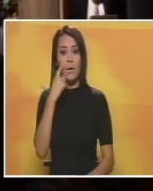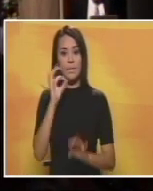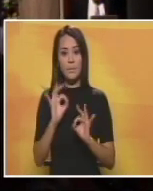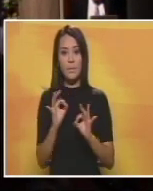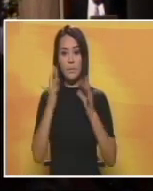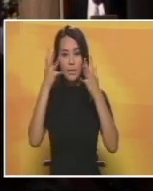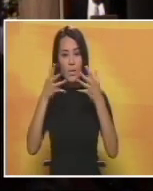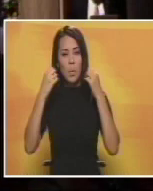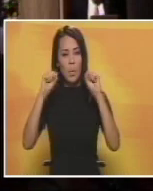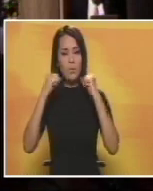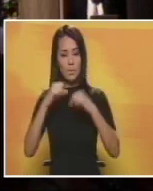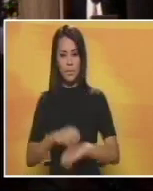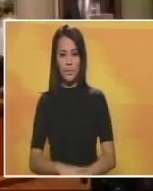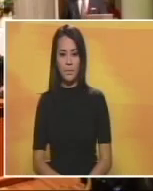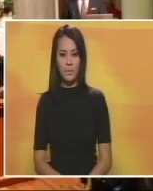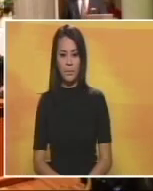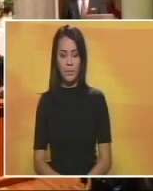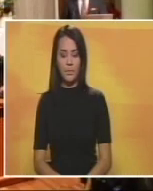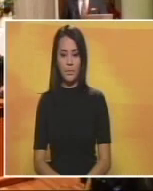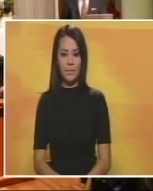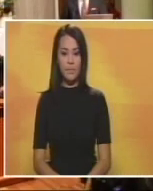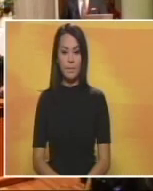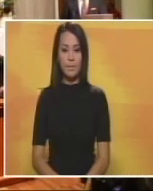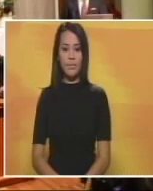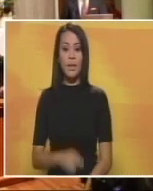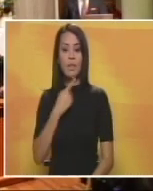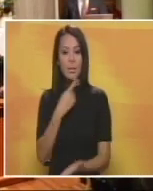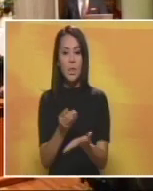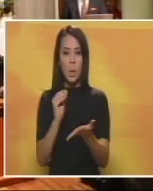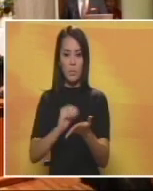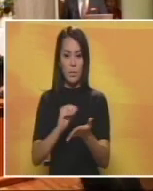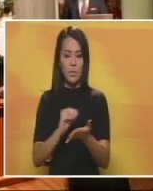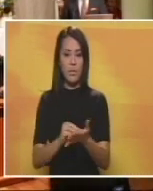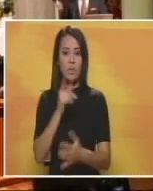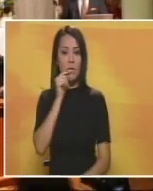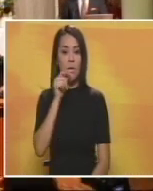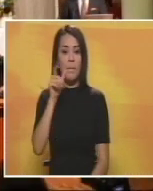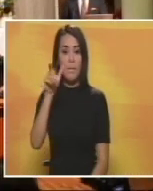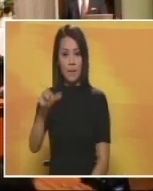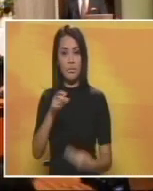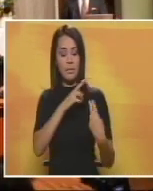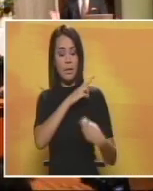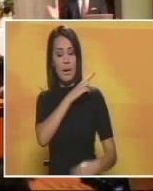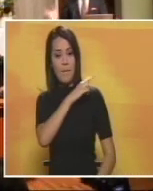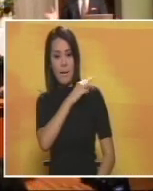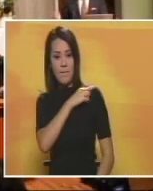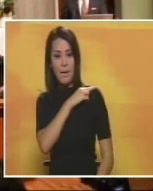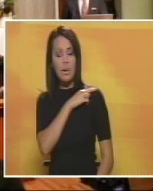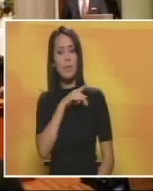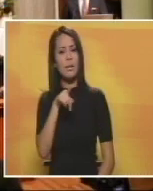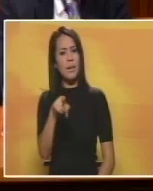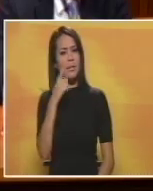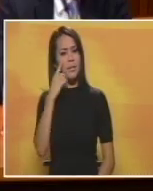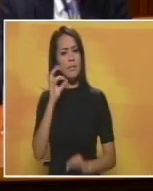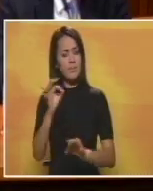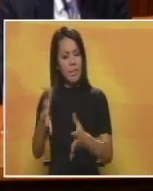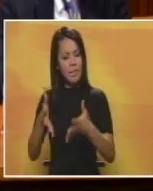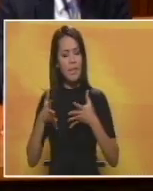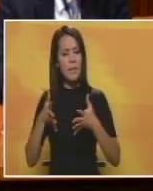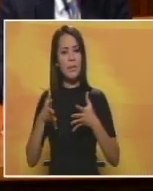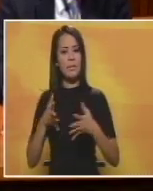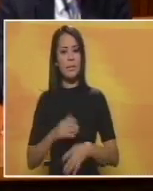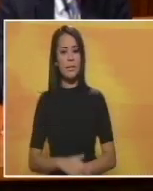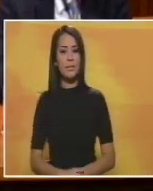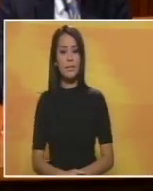la inmunoterapia. En medio de su impresión, no dejó de repetir que James Allison, su jefe, fue quien en realidad obtuvo el galardón,